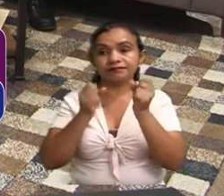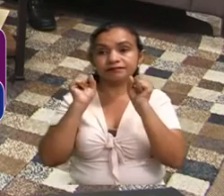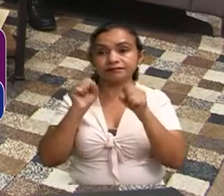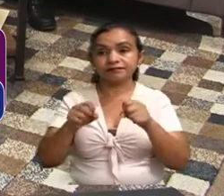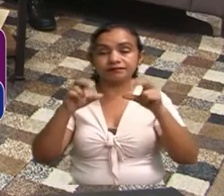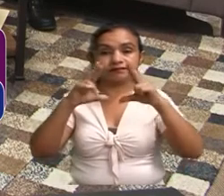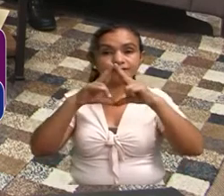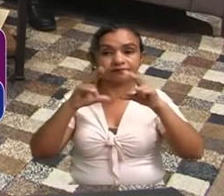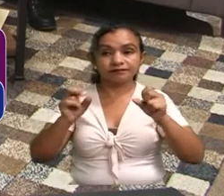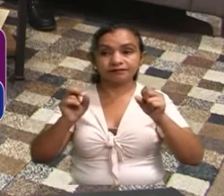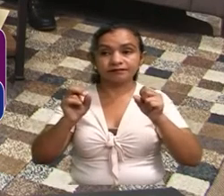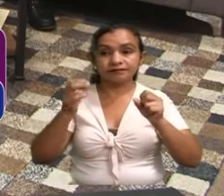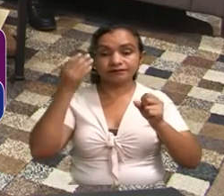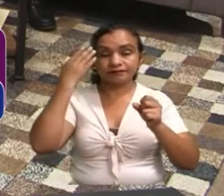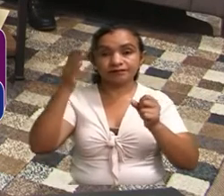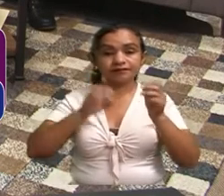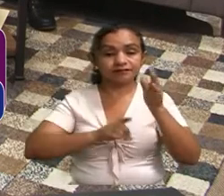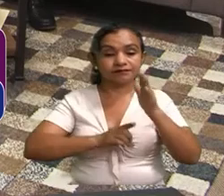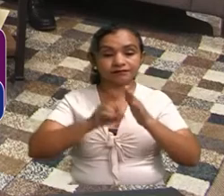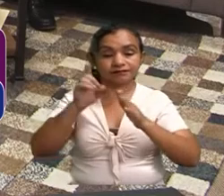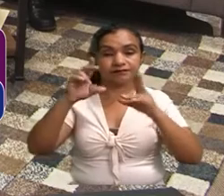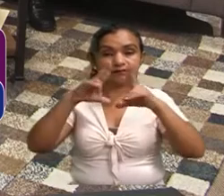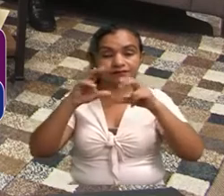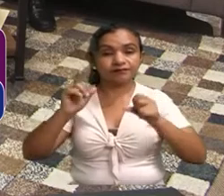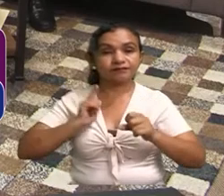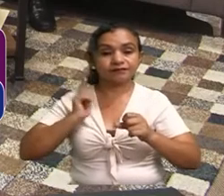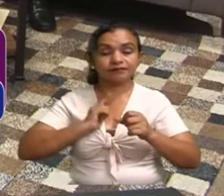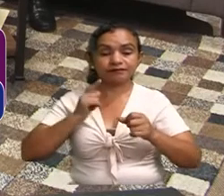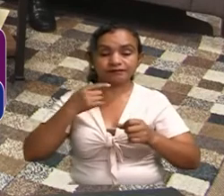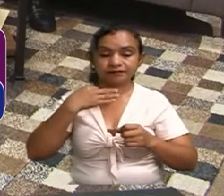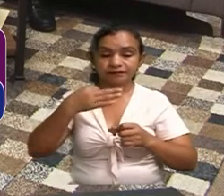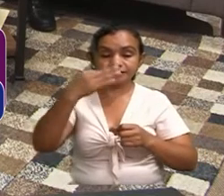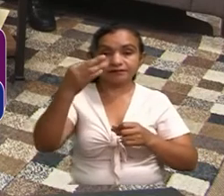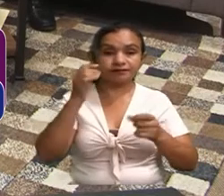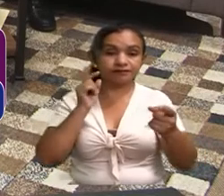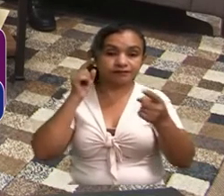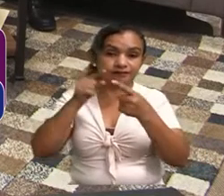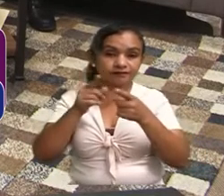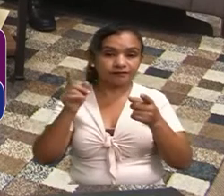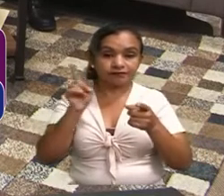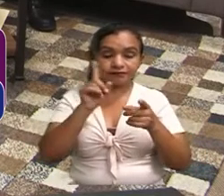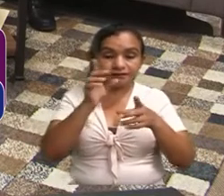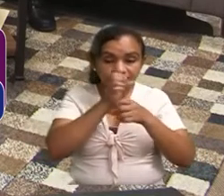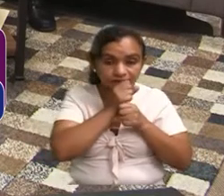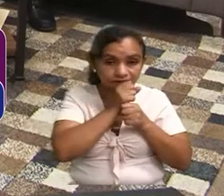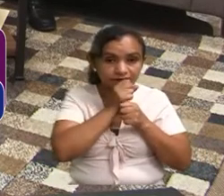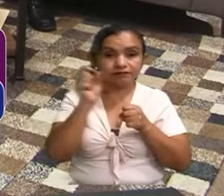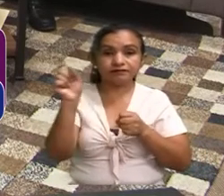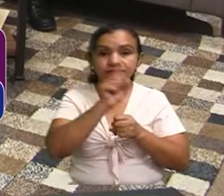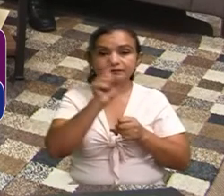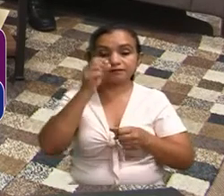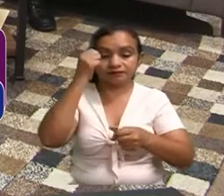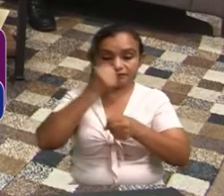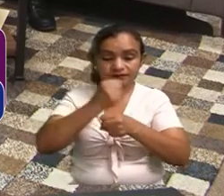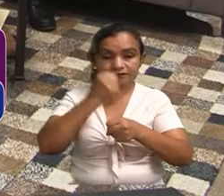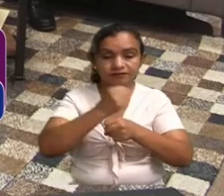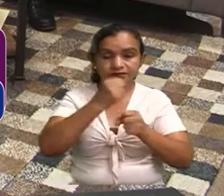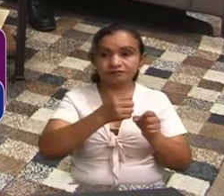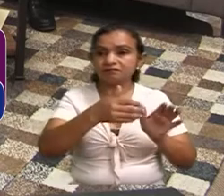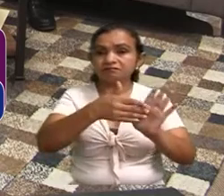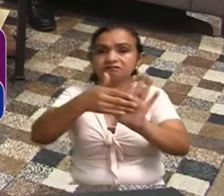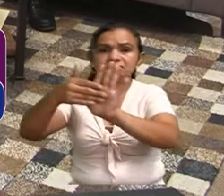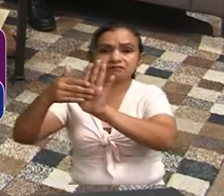Nicaragua se den cuenta de los avances que tenemos, pero también de los desafíos. Ya te decía, nosotros no escondemos nada. Estamos trabajando y